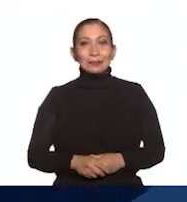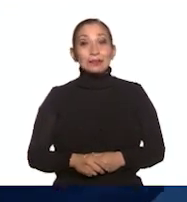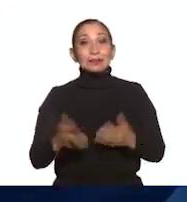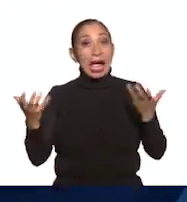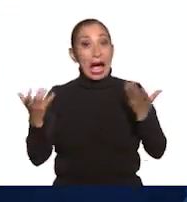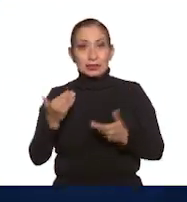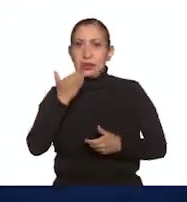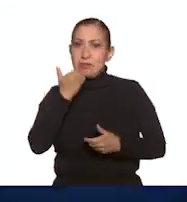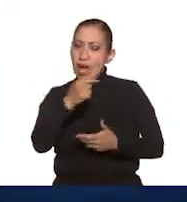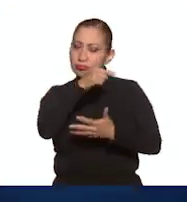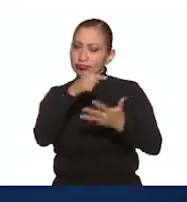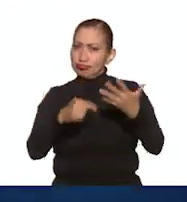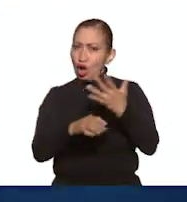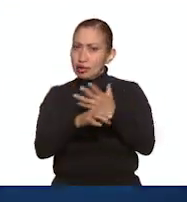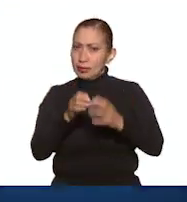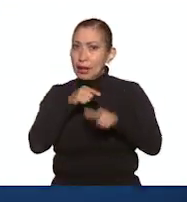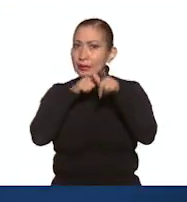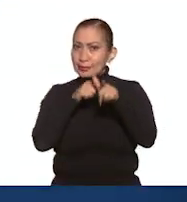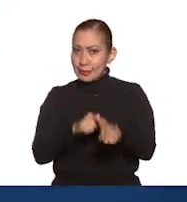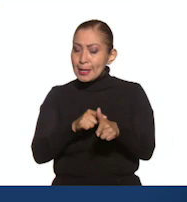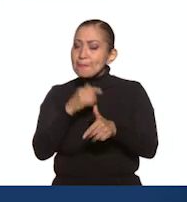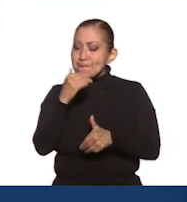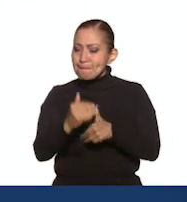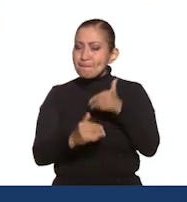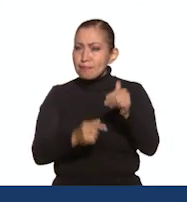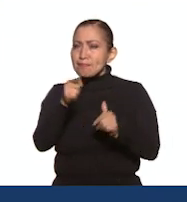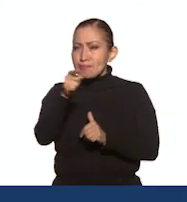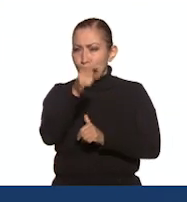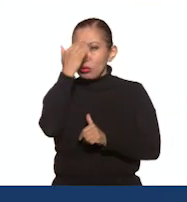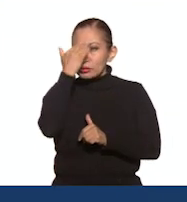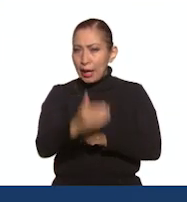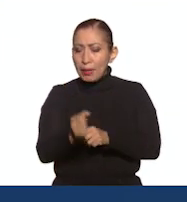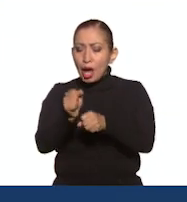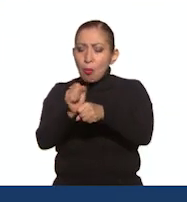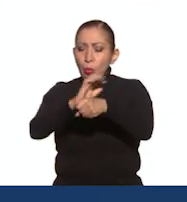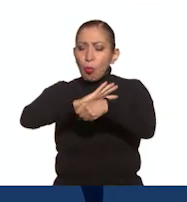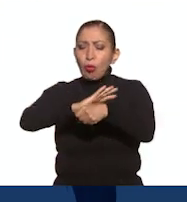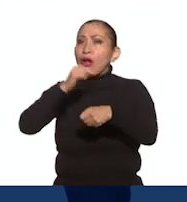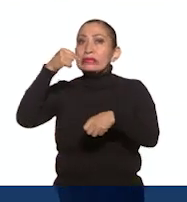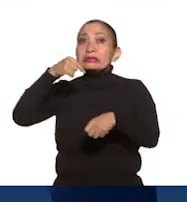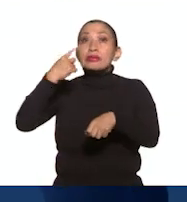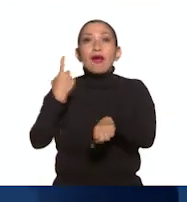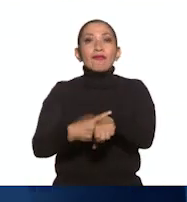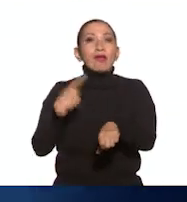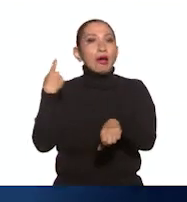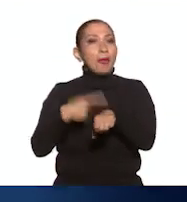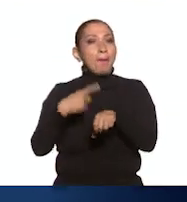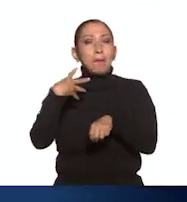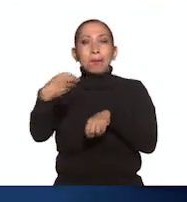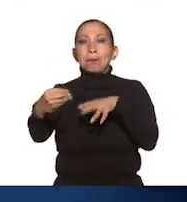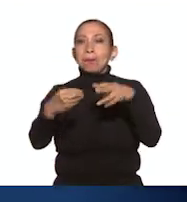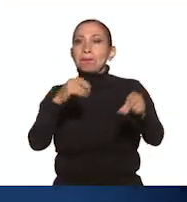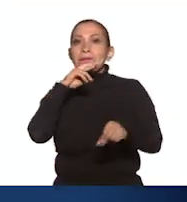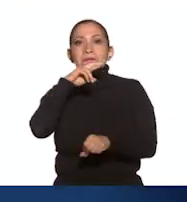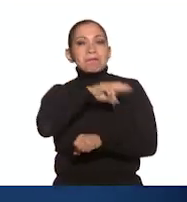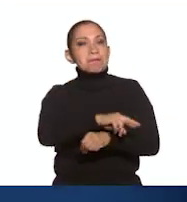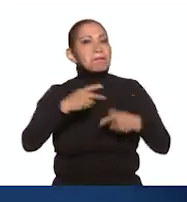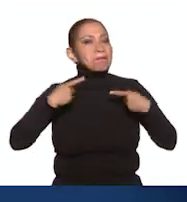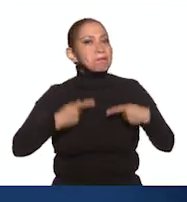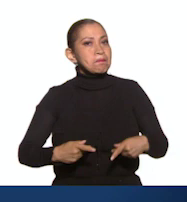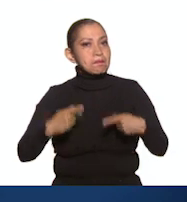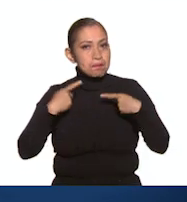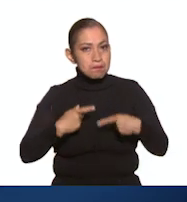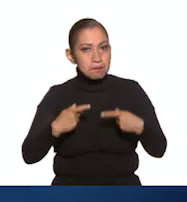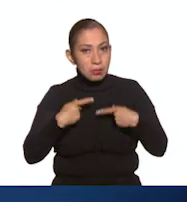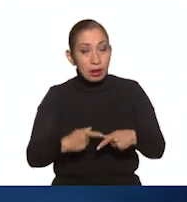Buenas prácticas para seguir adelante. Como todos sabemos, la COVID-19 es una enfermedad que se contagia muy fácilmente entre las